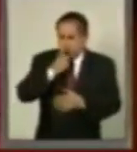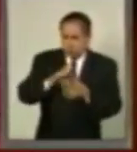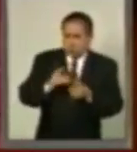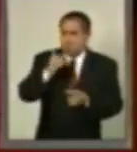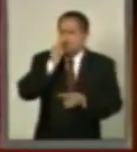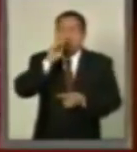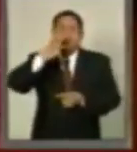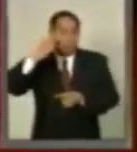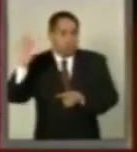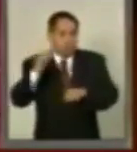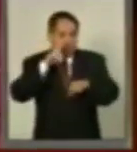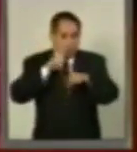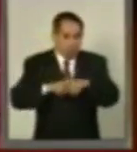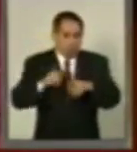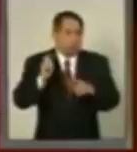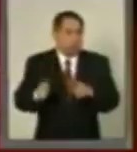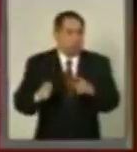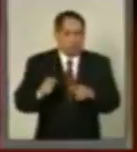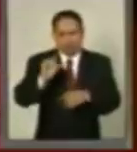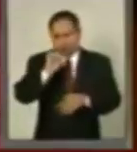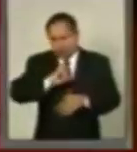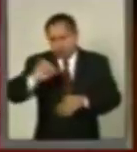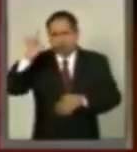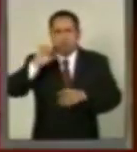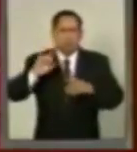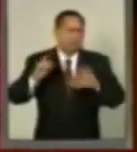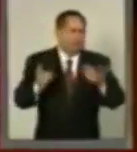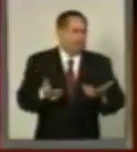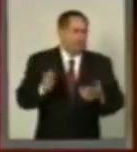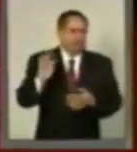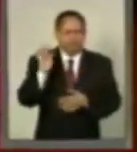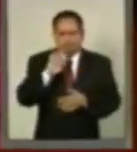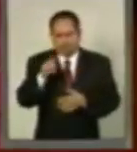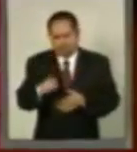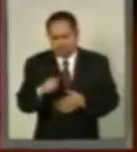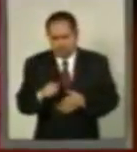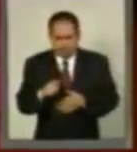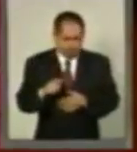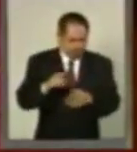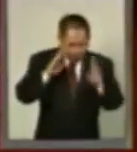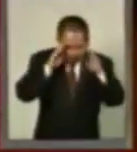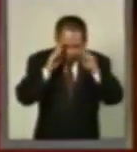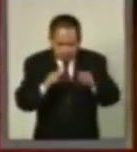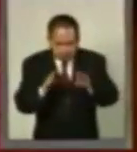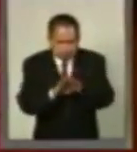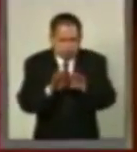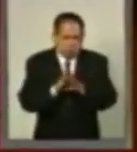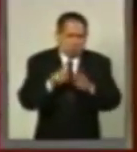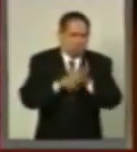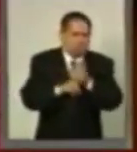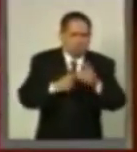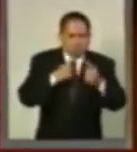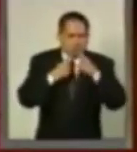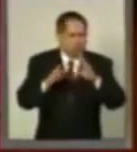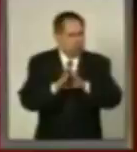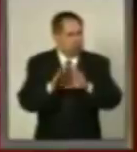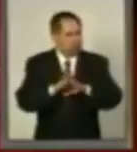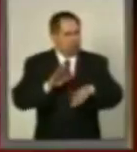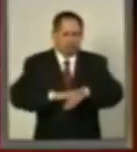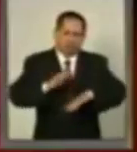Policía Federal, que sí es profesional y que sí nos hemos preocupado por que